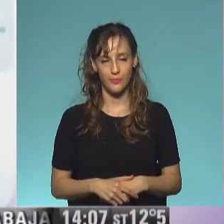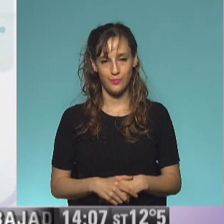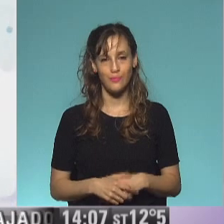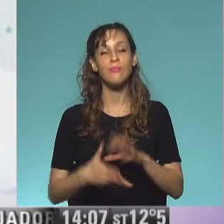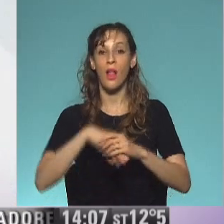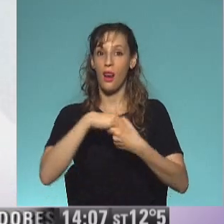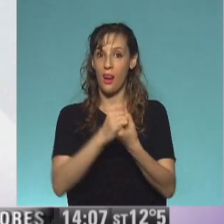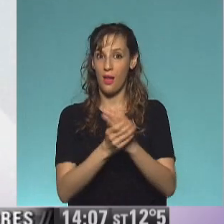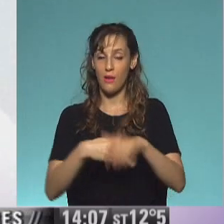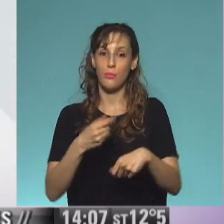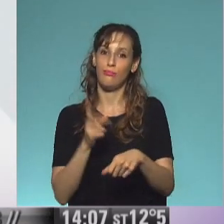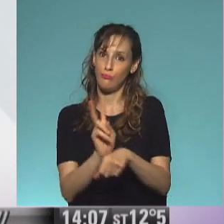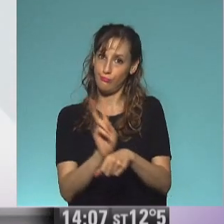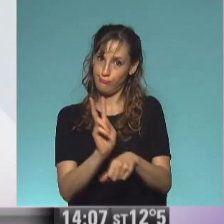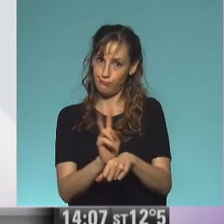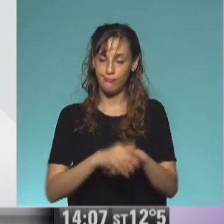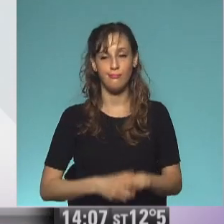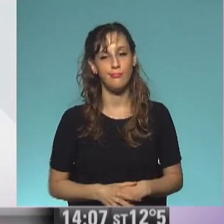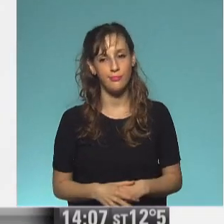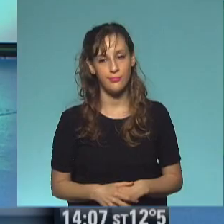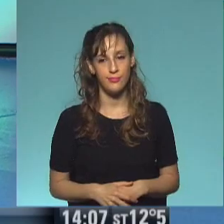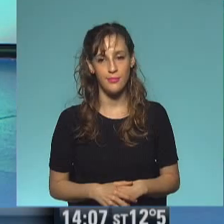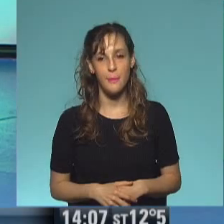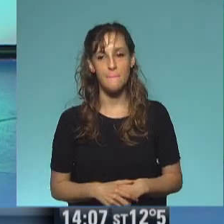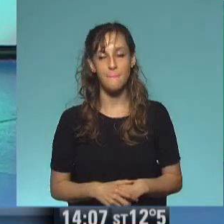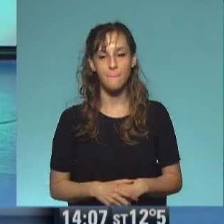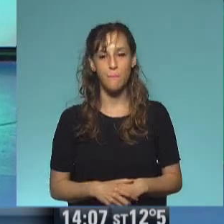Contra el coronavirus, lavémonos las manos.